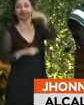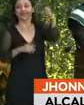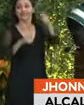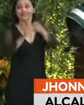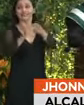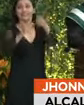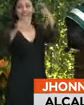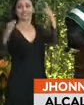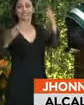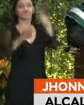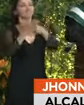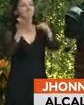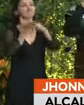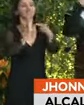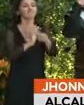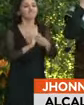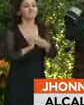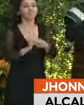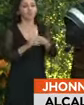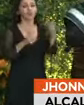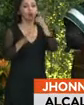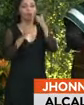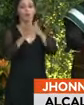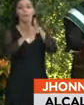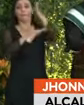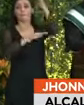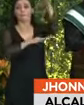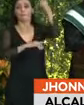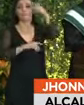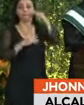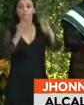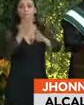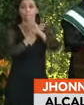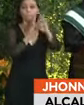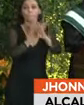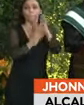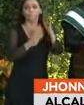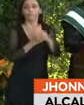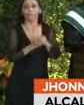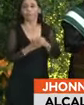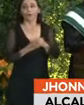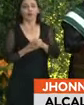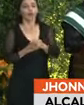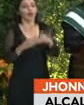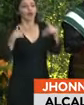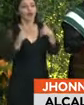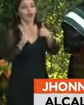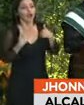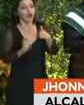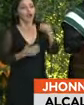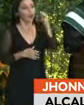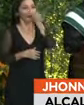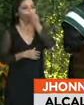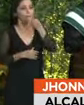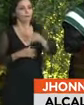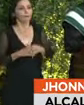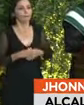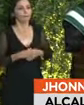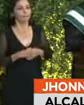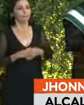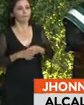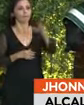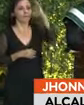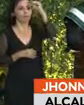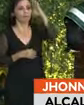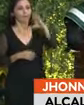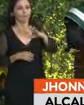hectáreas. ¿Y eso qué significa? Un salto gigantesco a la protección de nuestra fauna y nuestra flora. Señoras